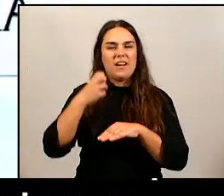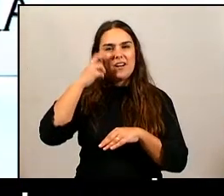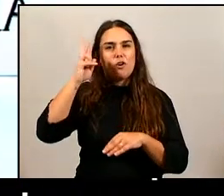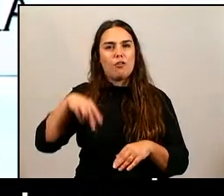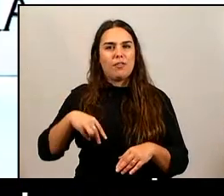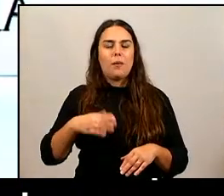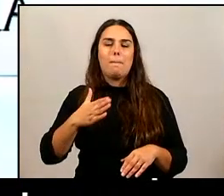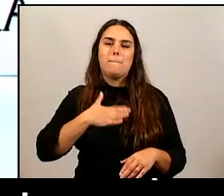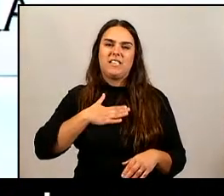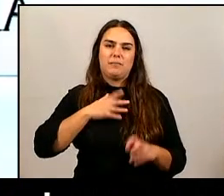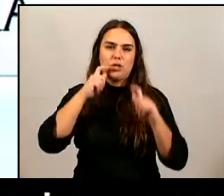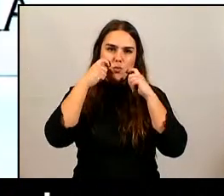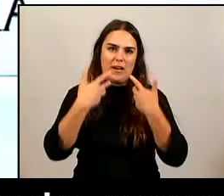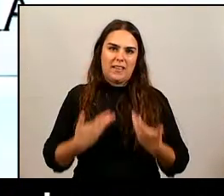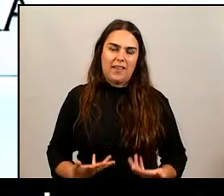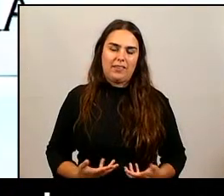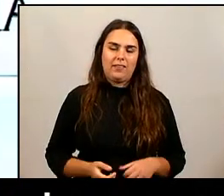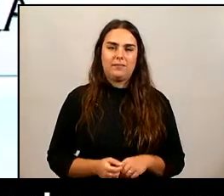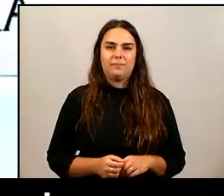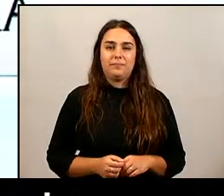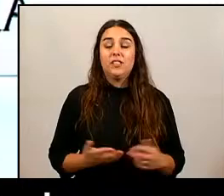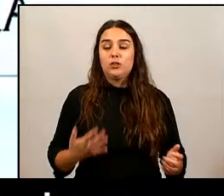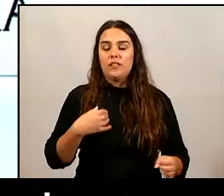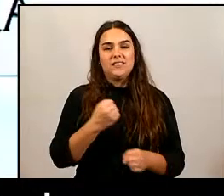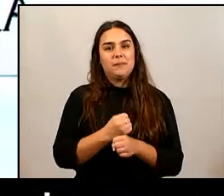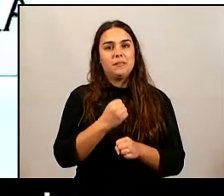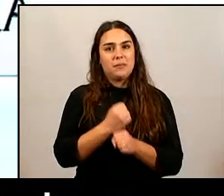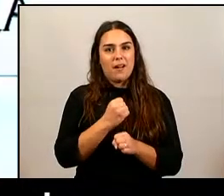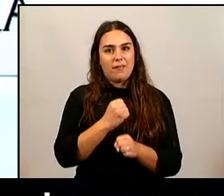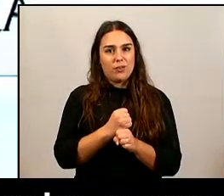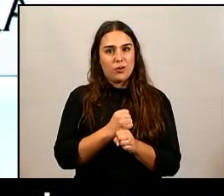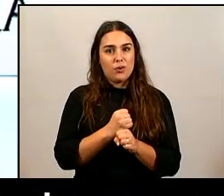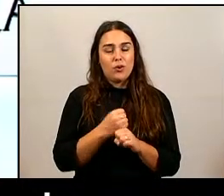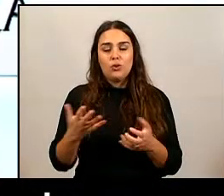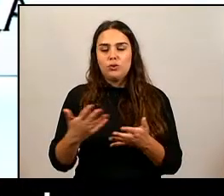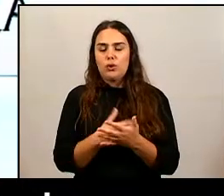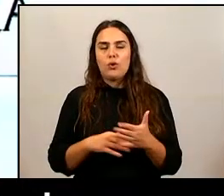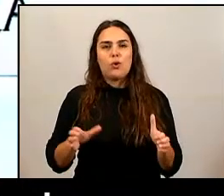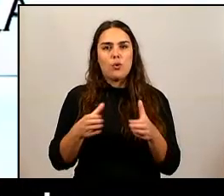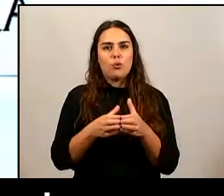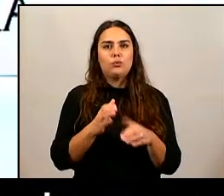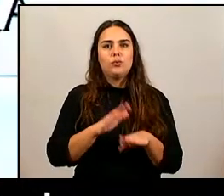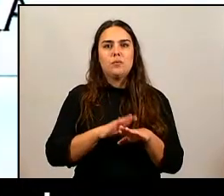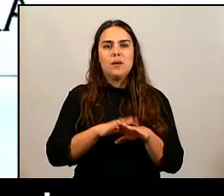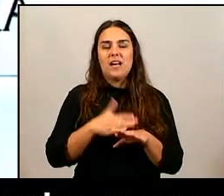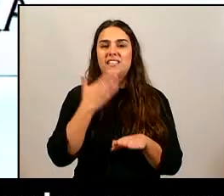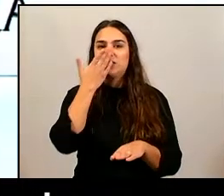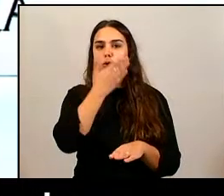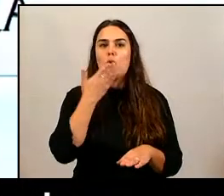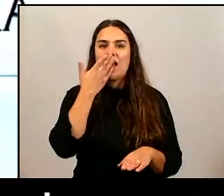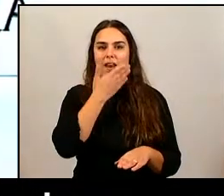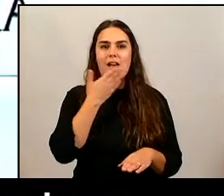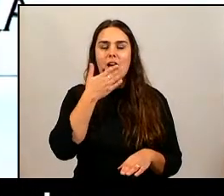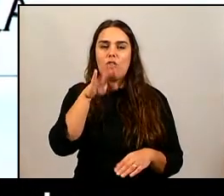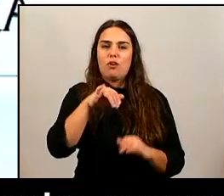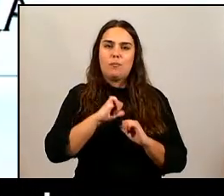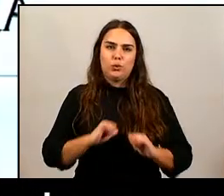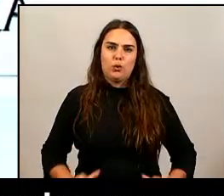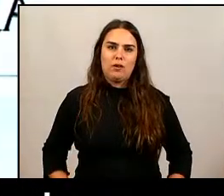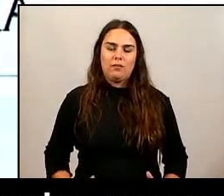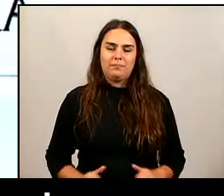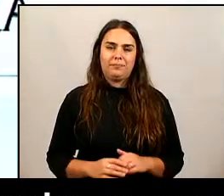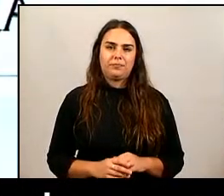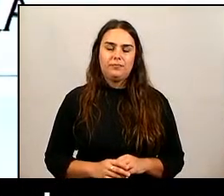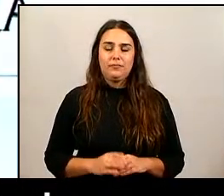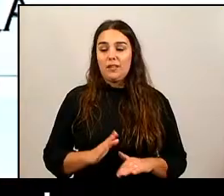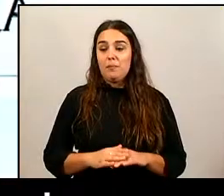como Patrimonio de la Humanidad. Se está trabajando en un expediente en conjunto con las cuevas de Escurial en Portugal, para